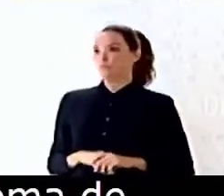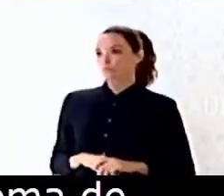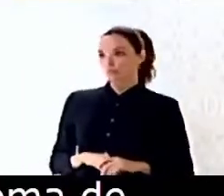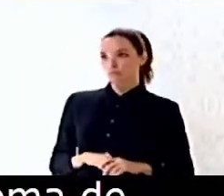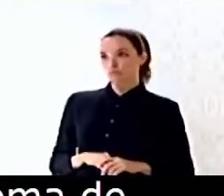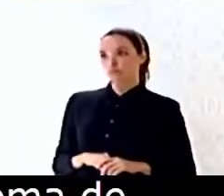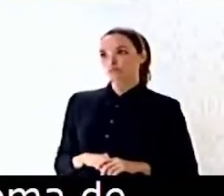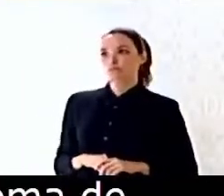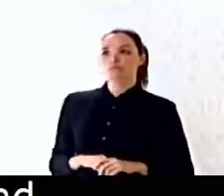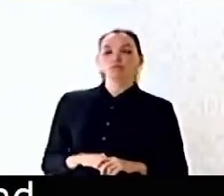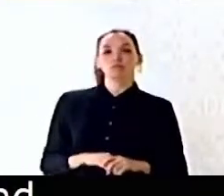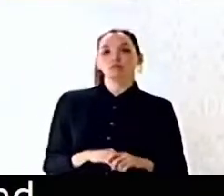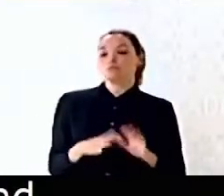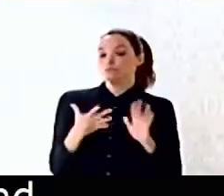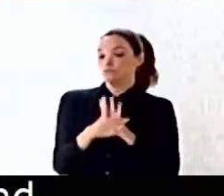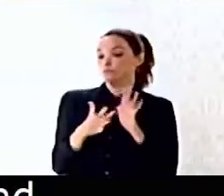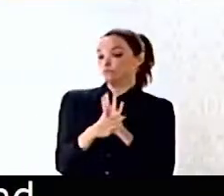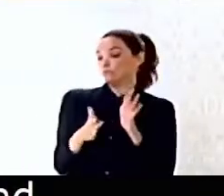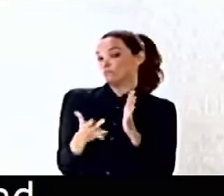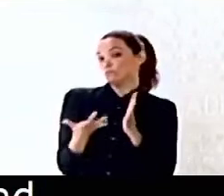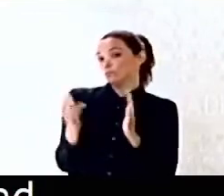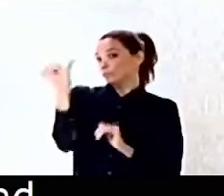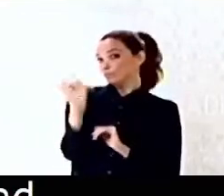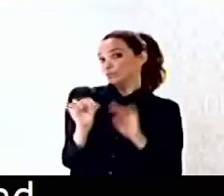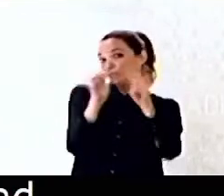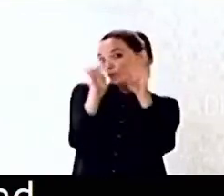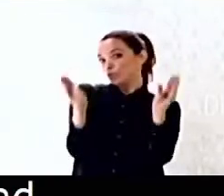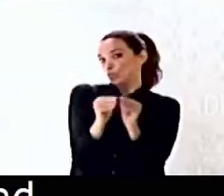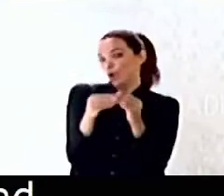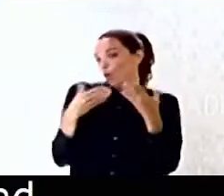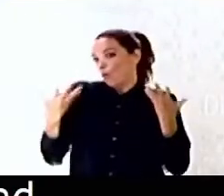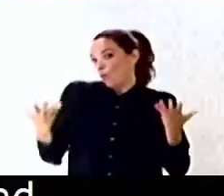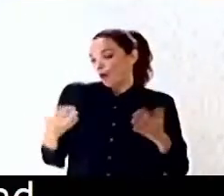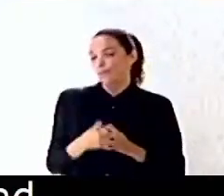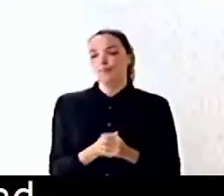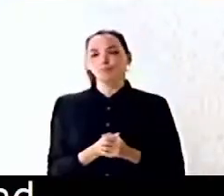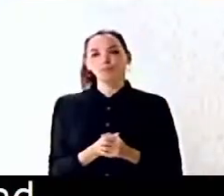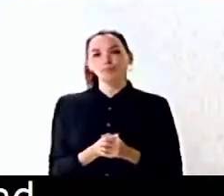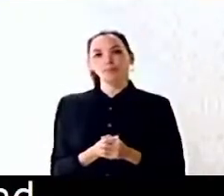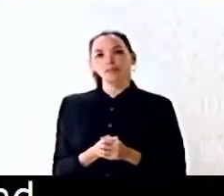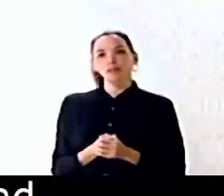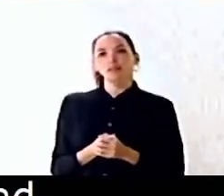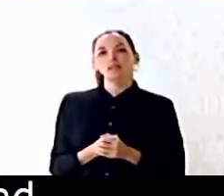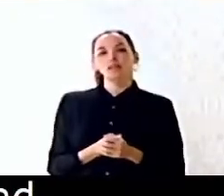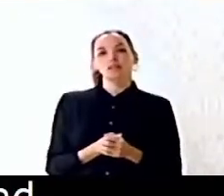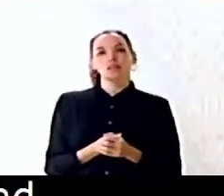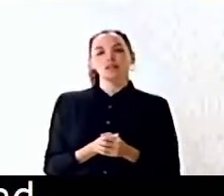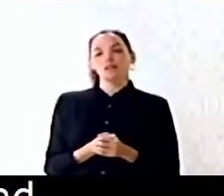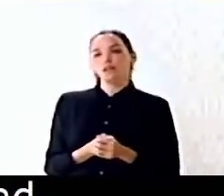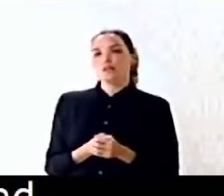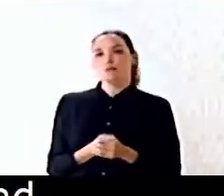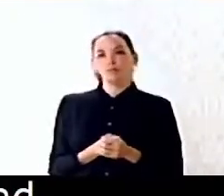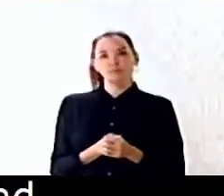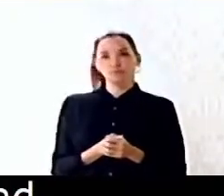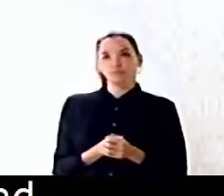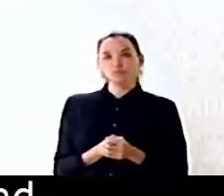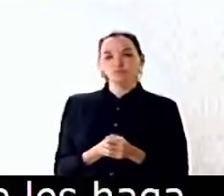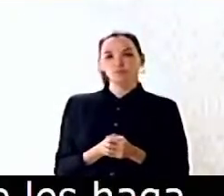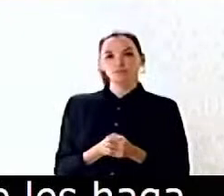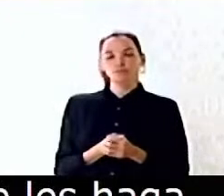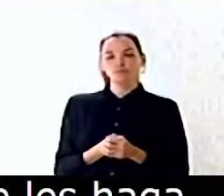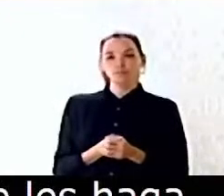¿Cuál es el resumen de todo esto? Si quieren algo que les haga poder